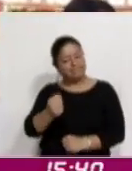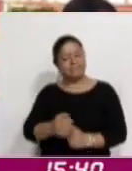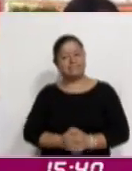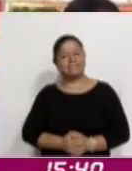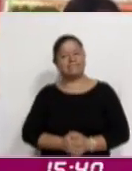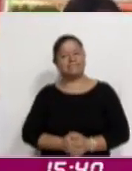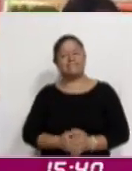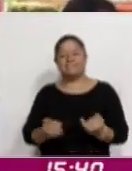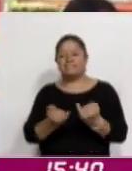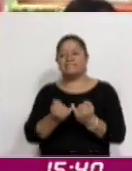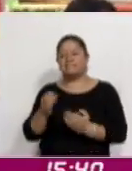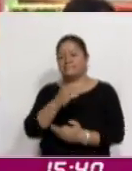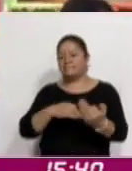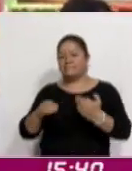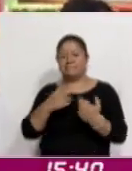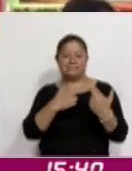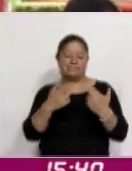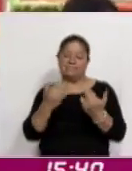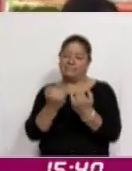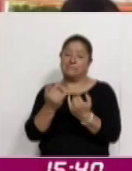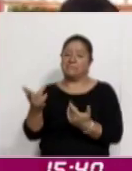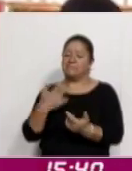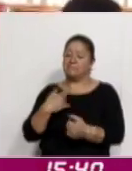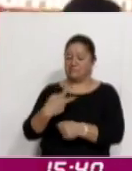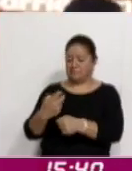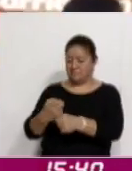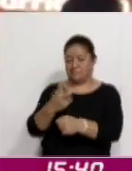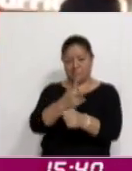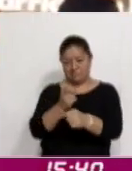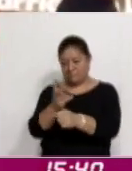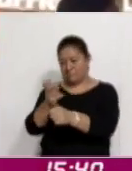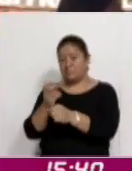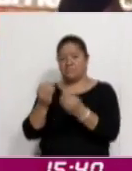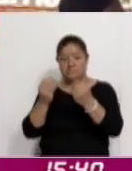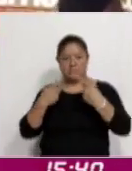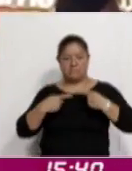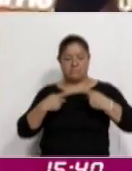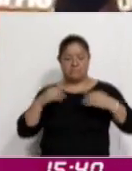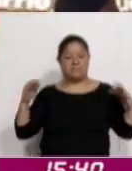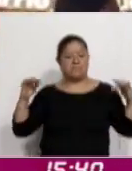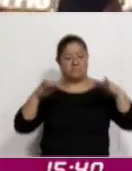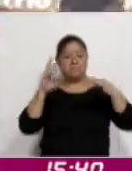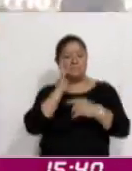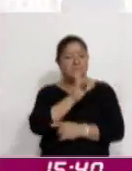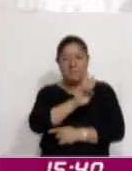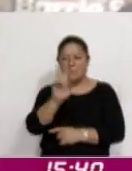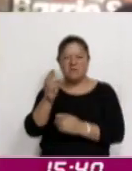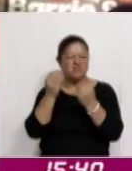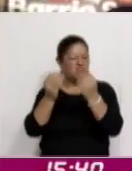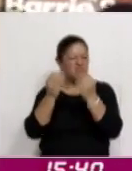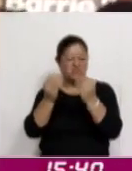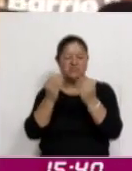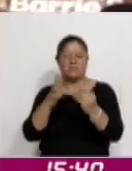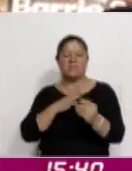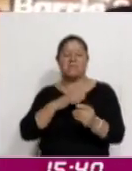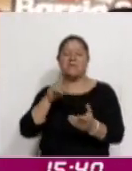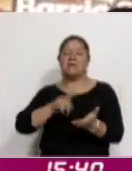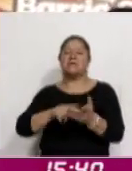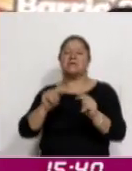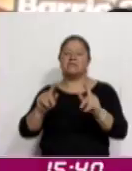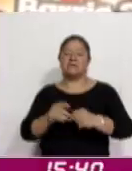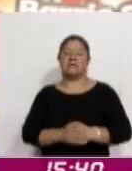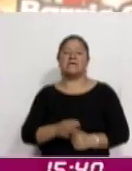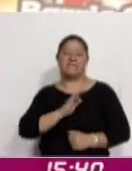buenas igual. Les agradecemos mucho igual que nos inviten, que inviten a mucha gente para que vayan a ver todos los eventos que hay aquí en Tlaxcala. Una felicitación para